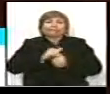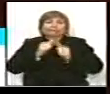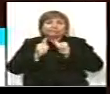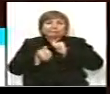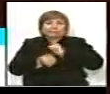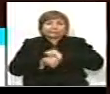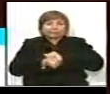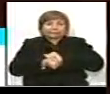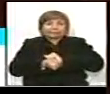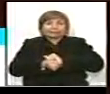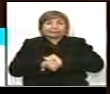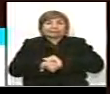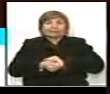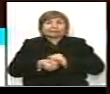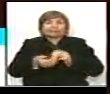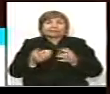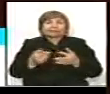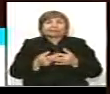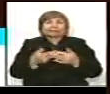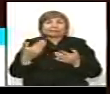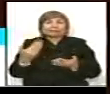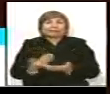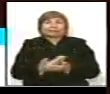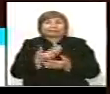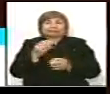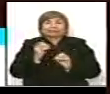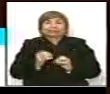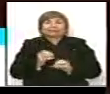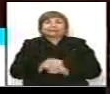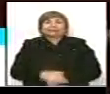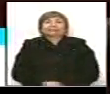cambiaste? ¿Qué emprendiste?